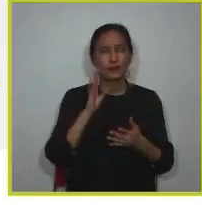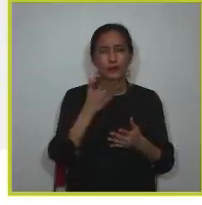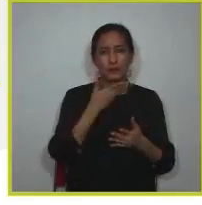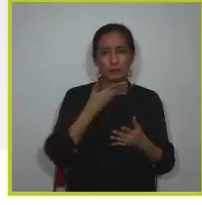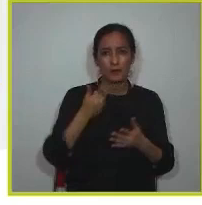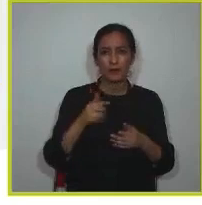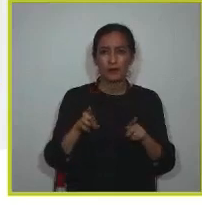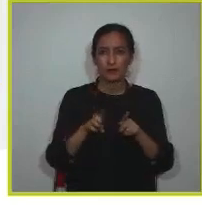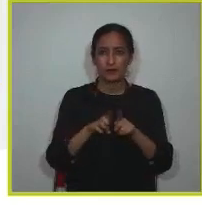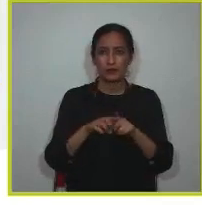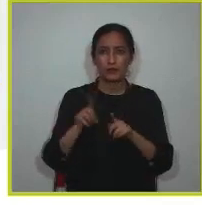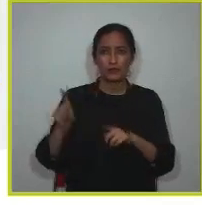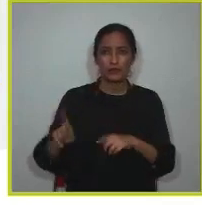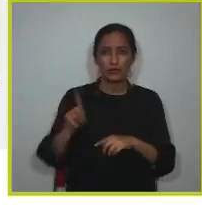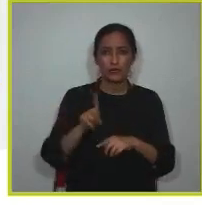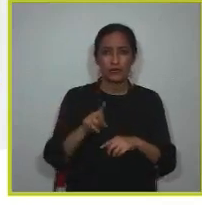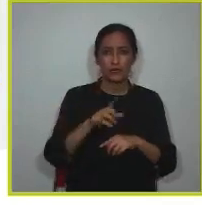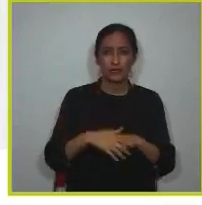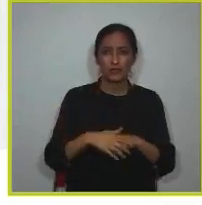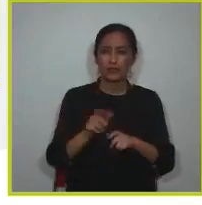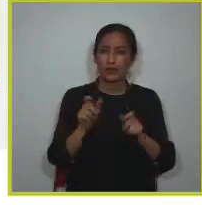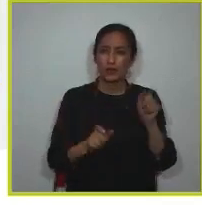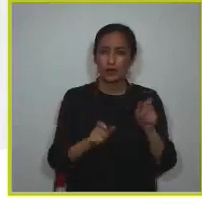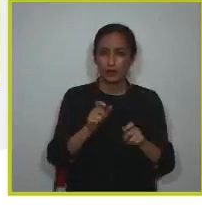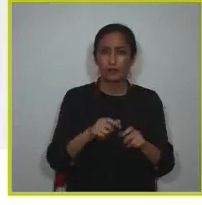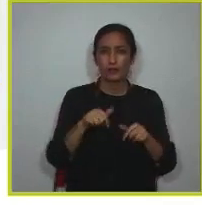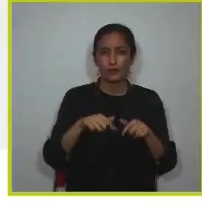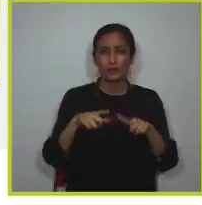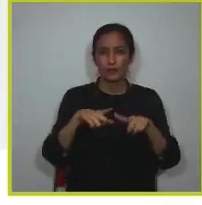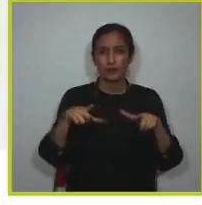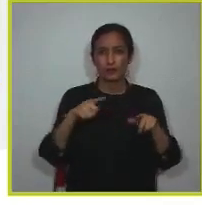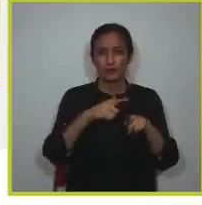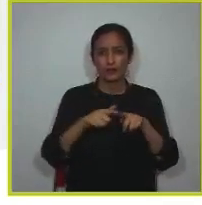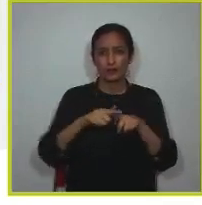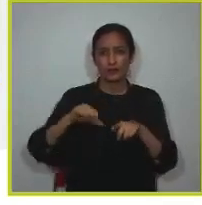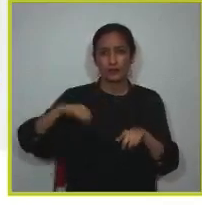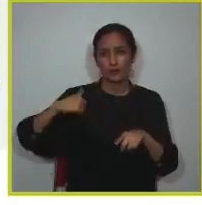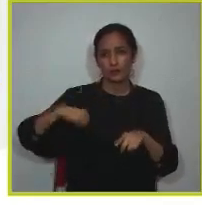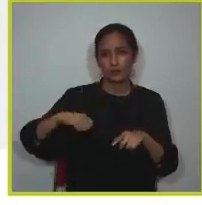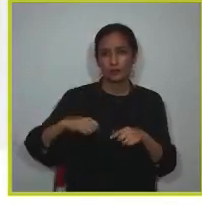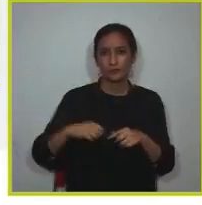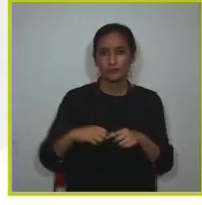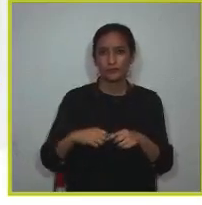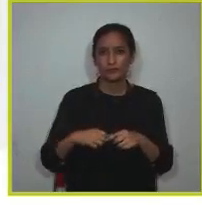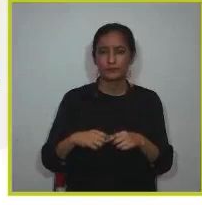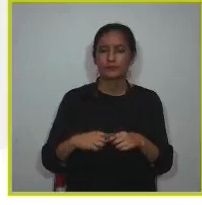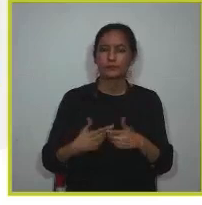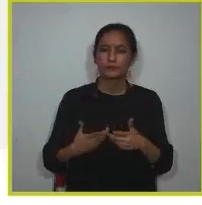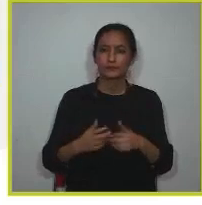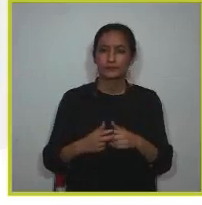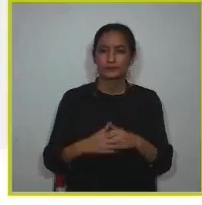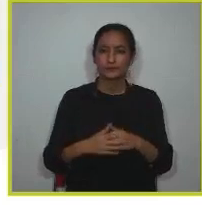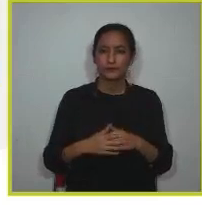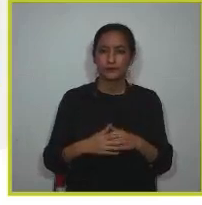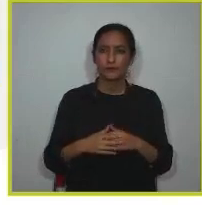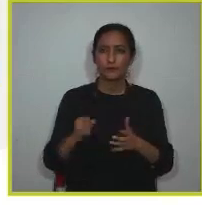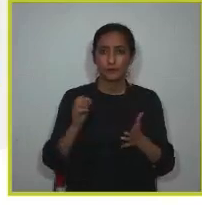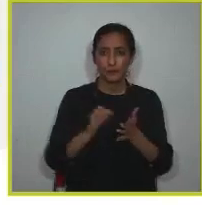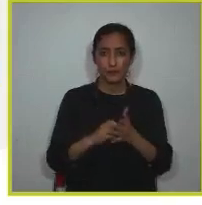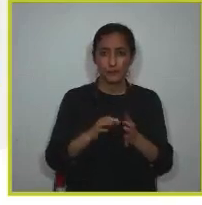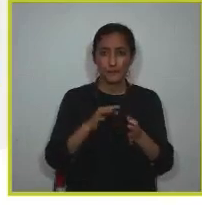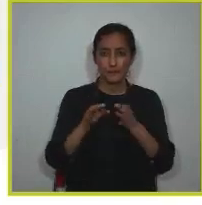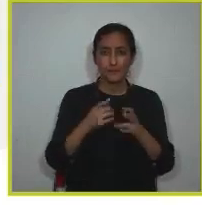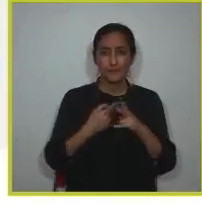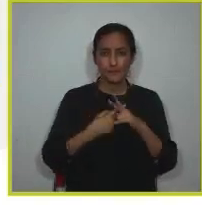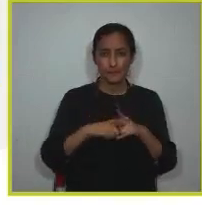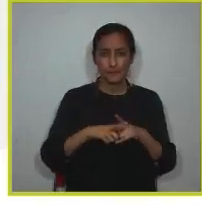de de cada uno de la de los pobladores que viven en en esas municipalidades no entonces volvemos Al Punto de